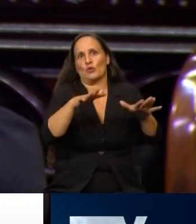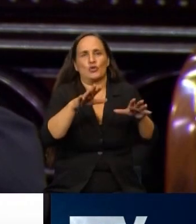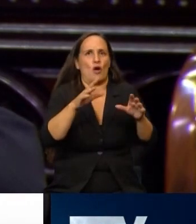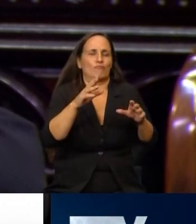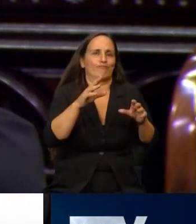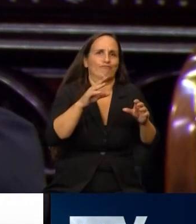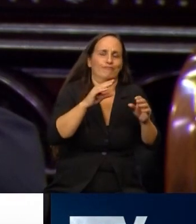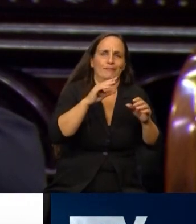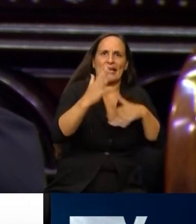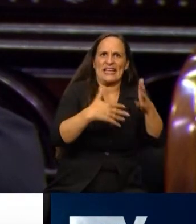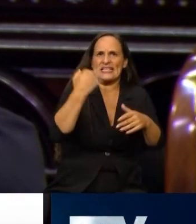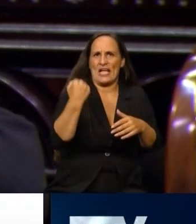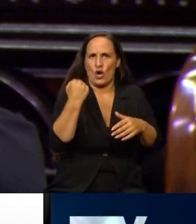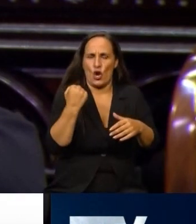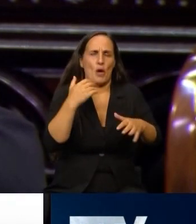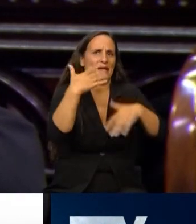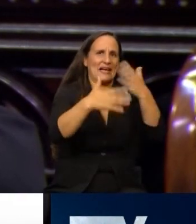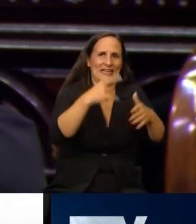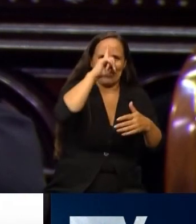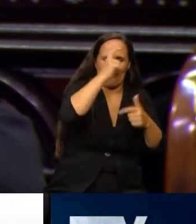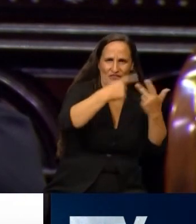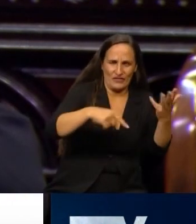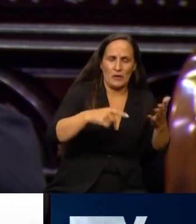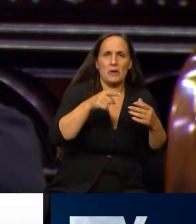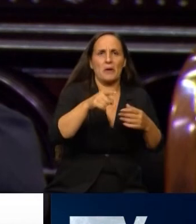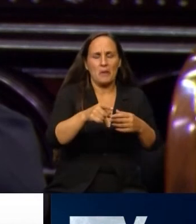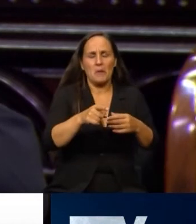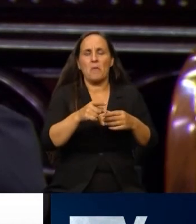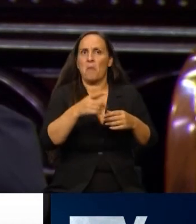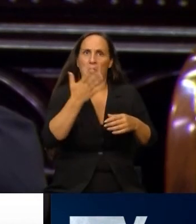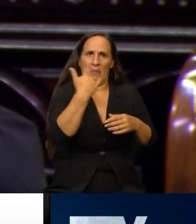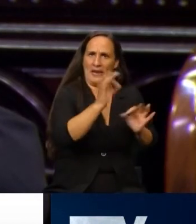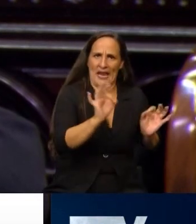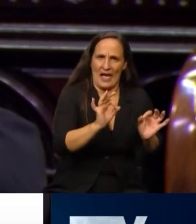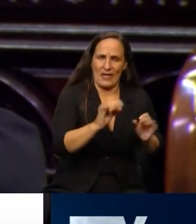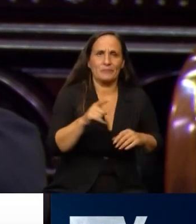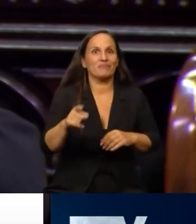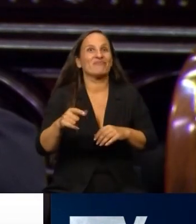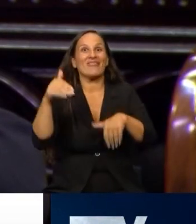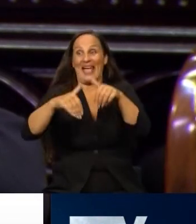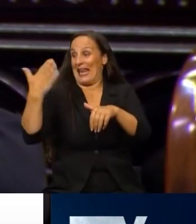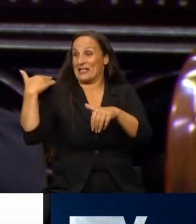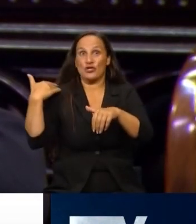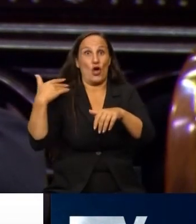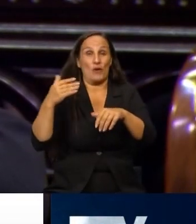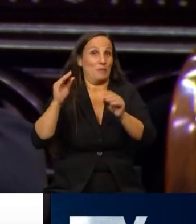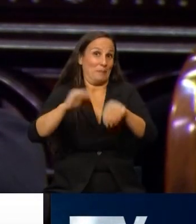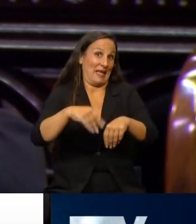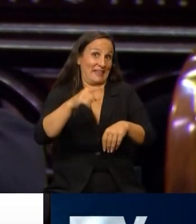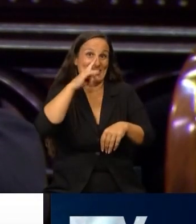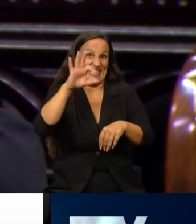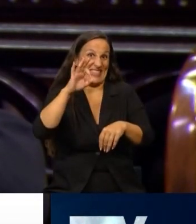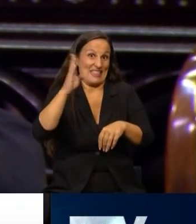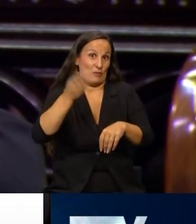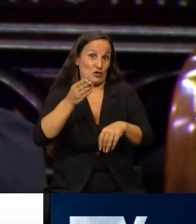crisis económica y lo hubiéramos acompañado. Tuvo la oportunidad cuando perdió la elección y el 70% de los argentinos hace